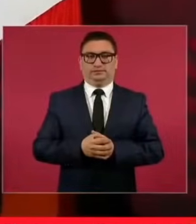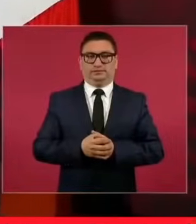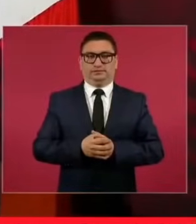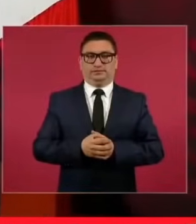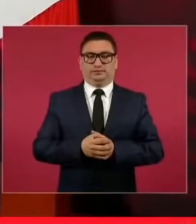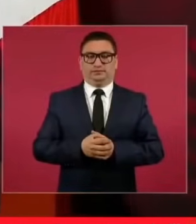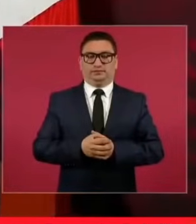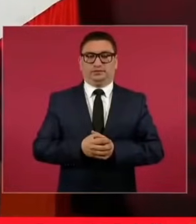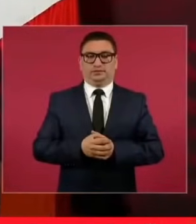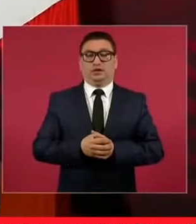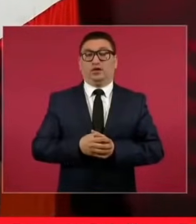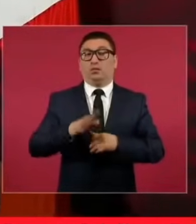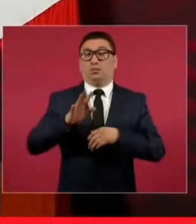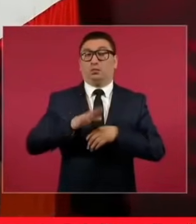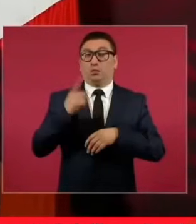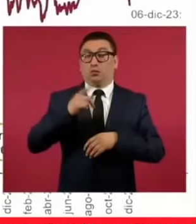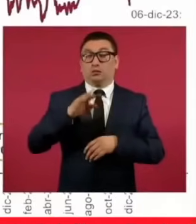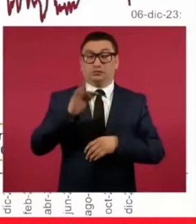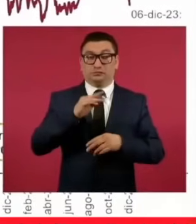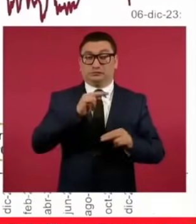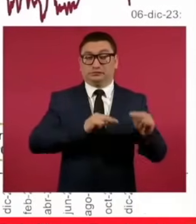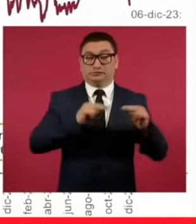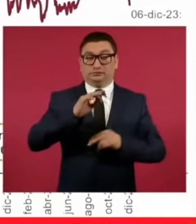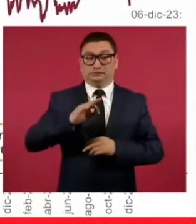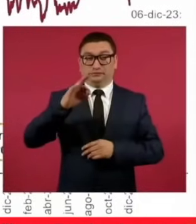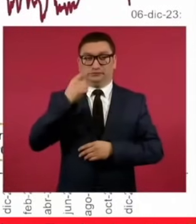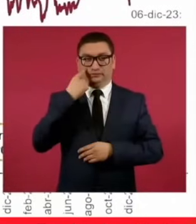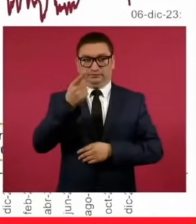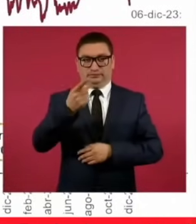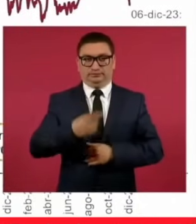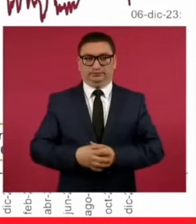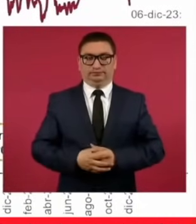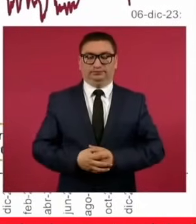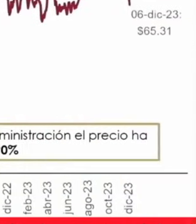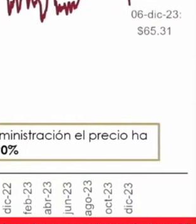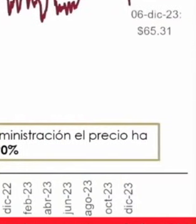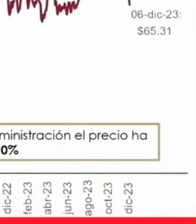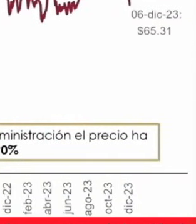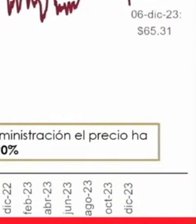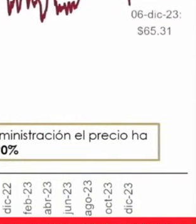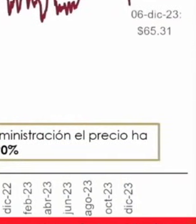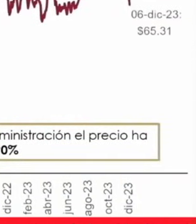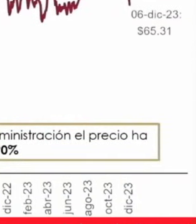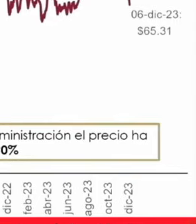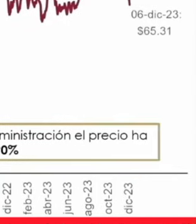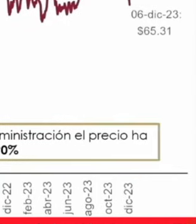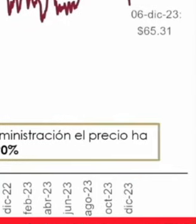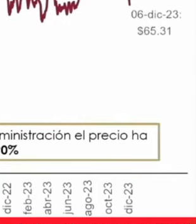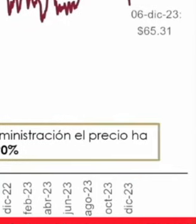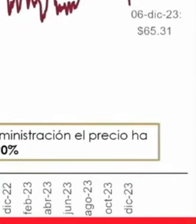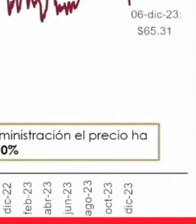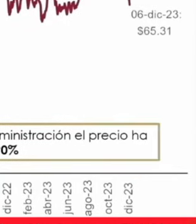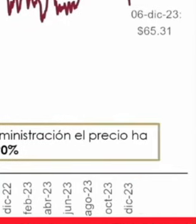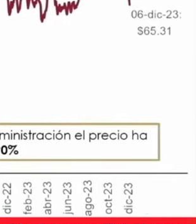aunque las tasas estén altas, se mantenga el crecimiento.